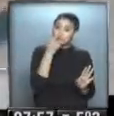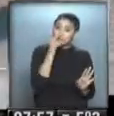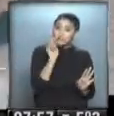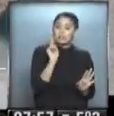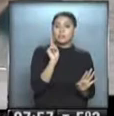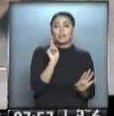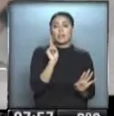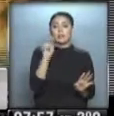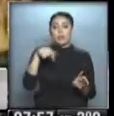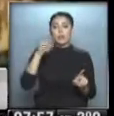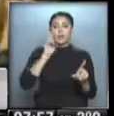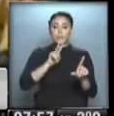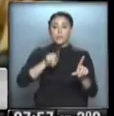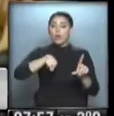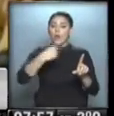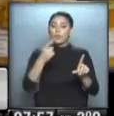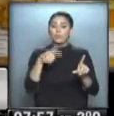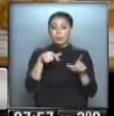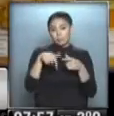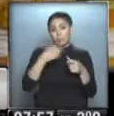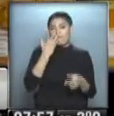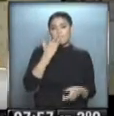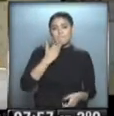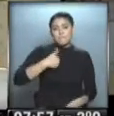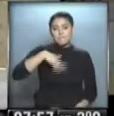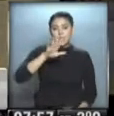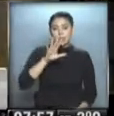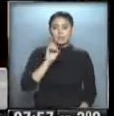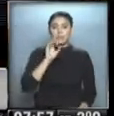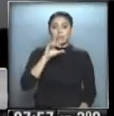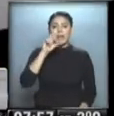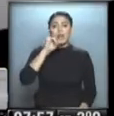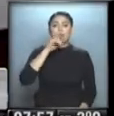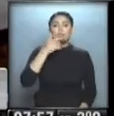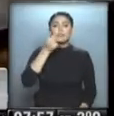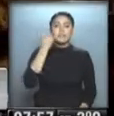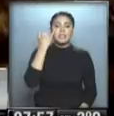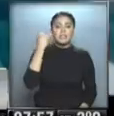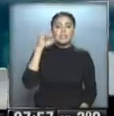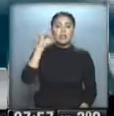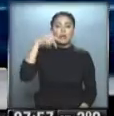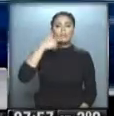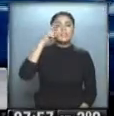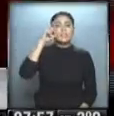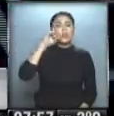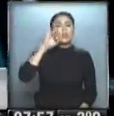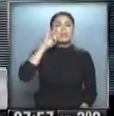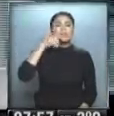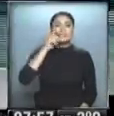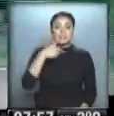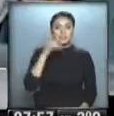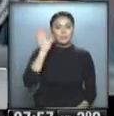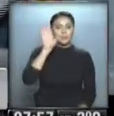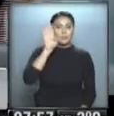parte de los ángeles estamos viendo ahora una de las películas que más me gustó de esta semana se llama causas y consecuencias y nos remonta a fines de los 70 cuando en